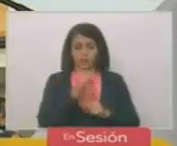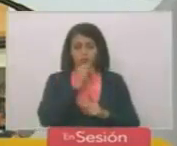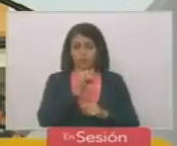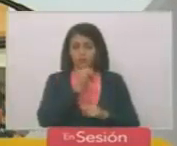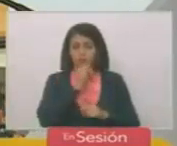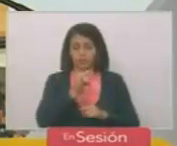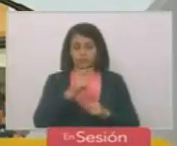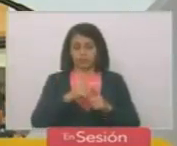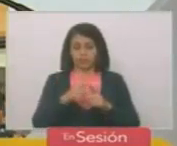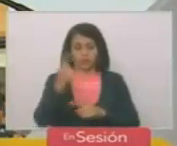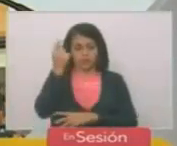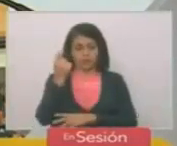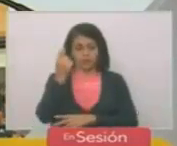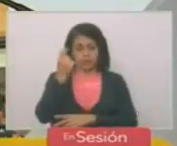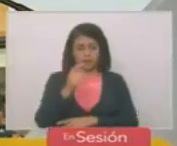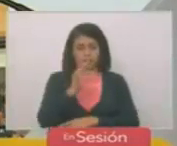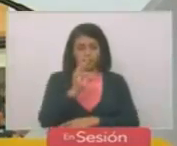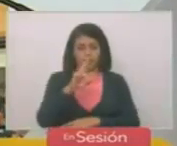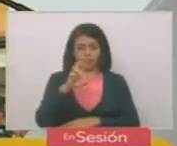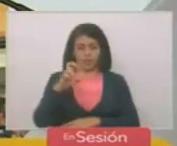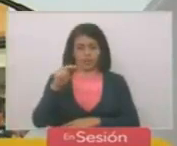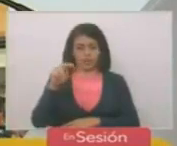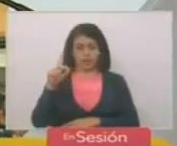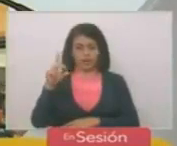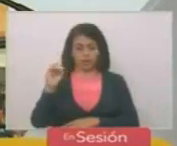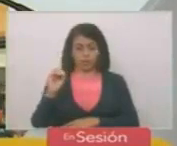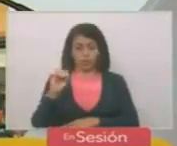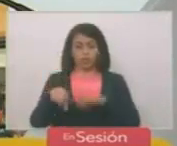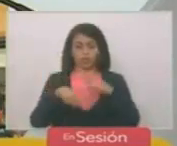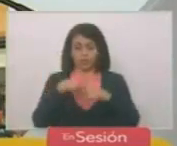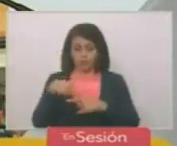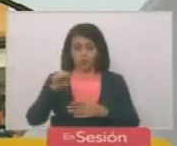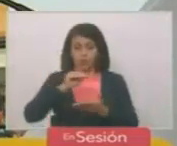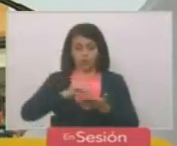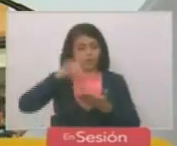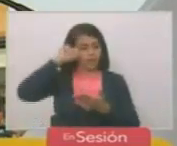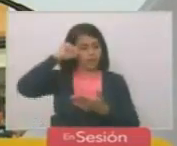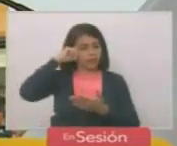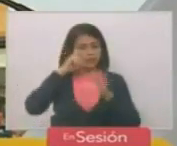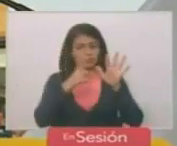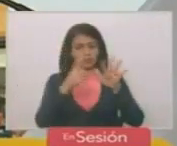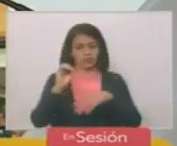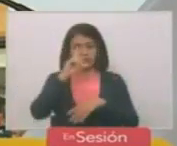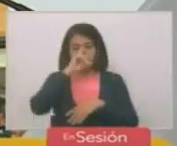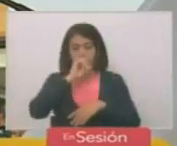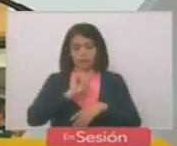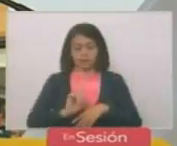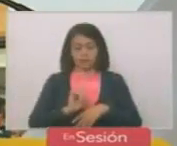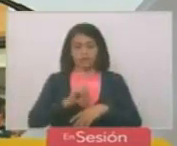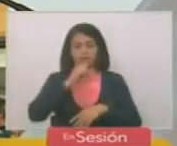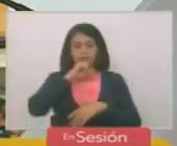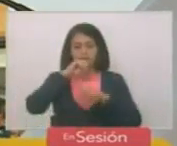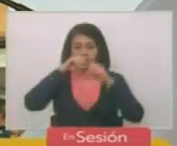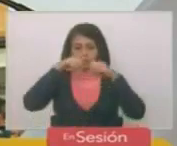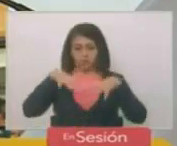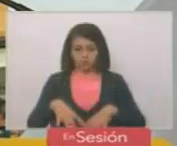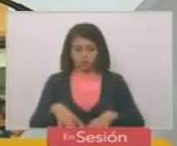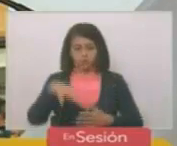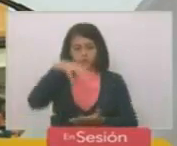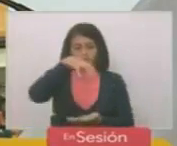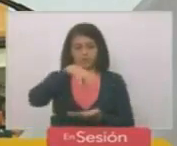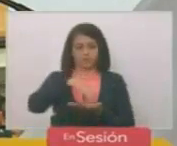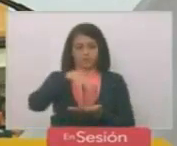información al diputado Fernando Soto Rojas, quien rememoró los 60 años de la renuncia ante el